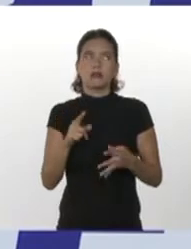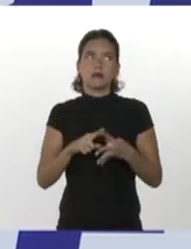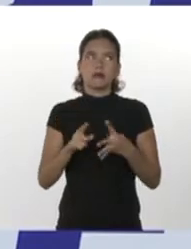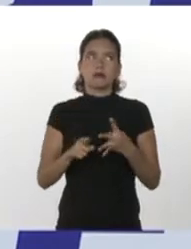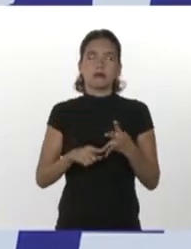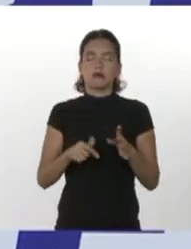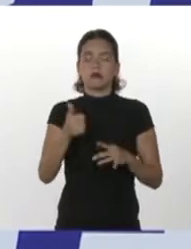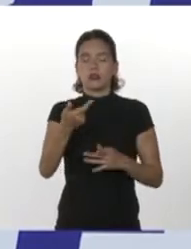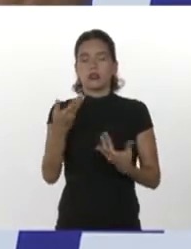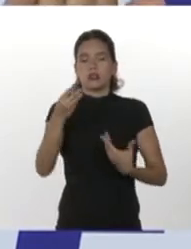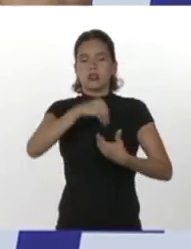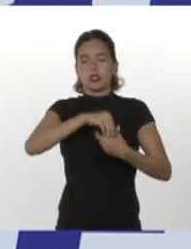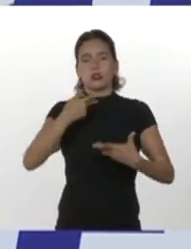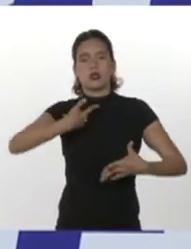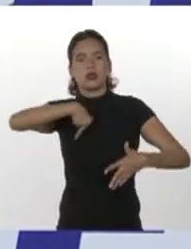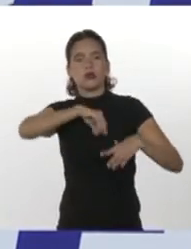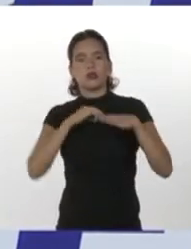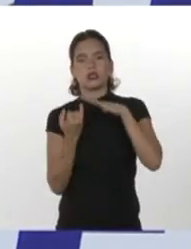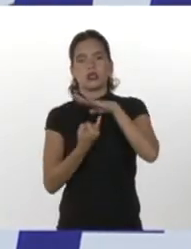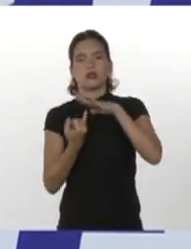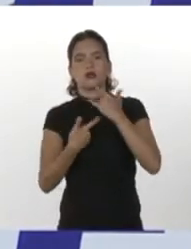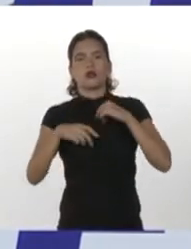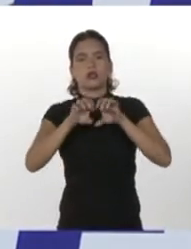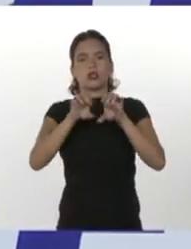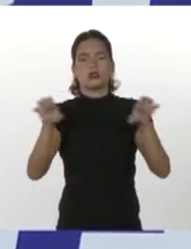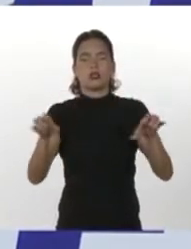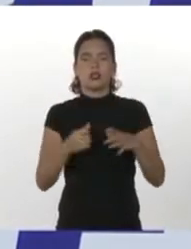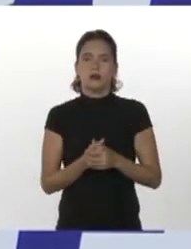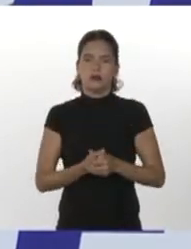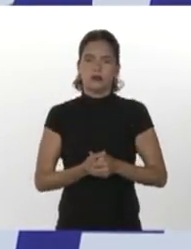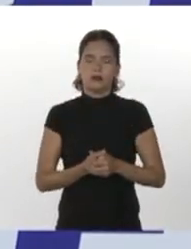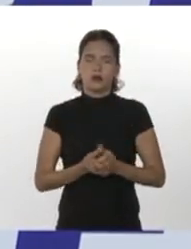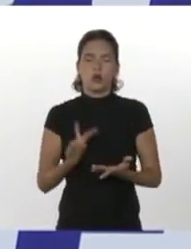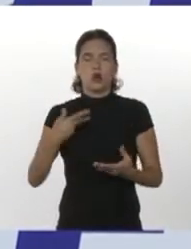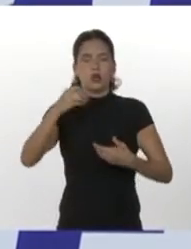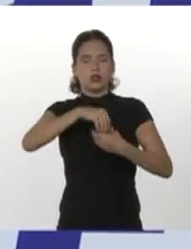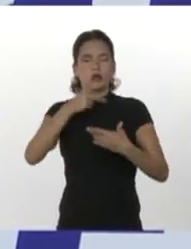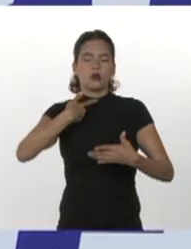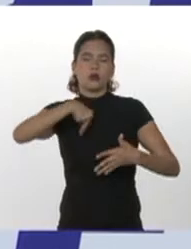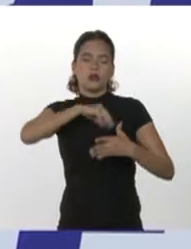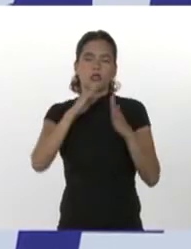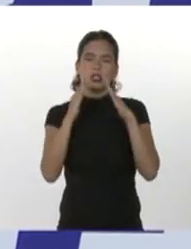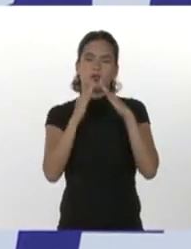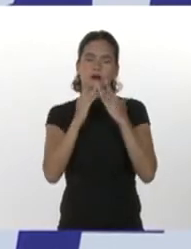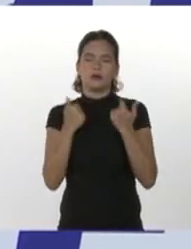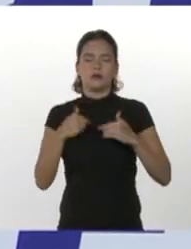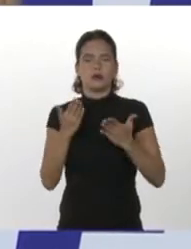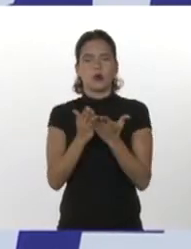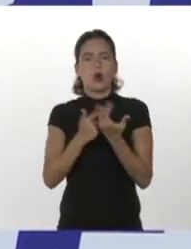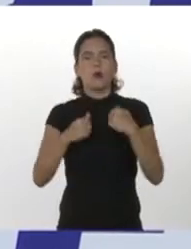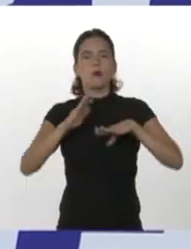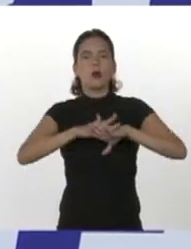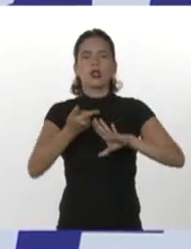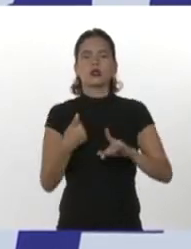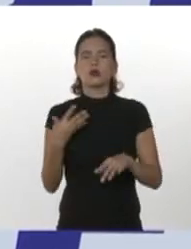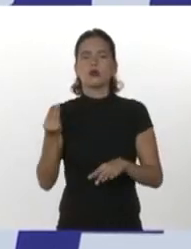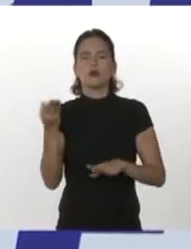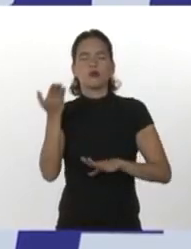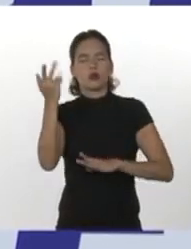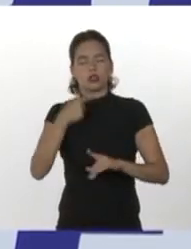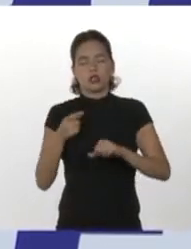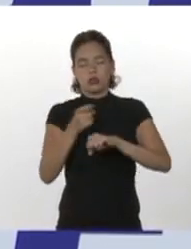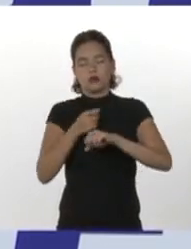beneficio dentro de nuestra institución educativa o dentro de nuestra casa de estudio. Por eso es tan importante